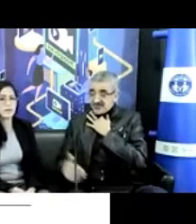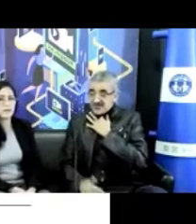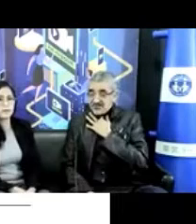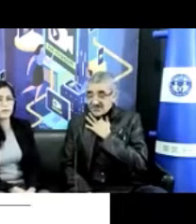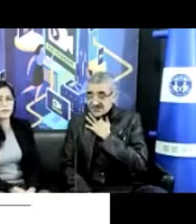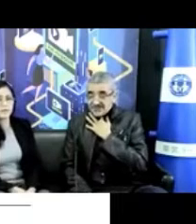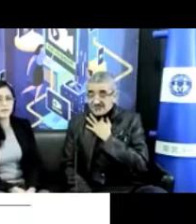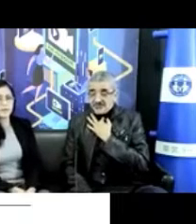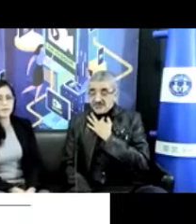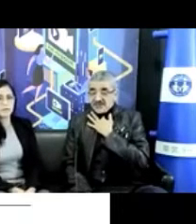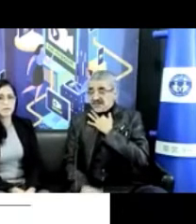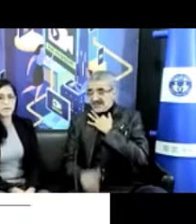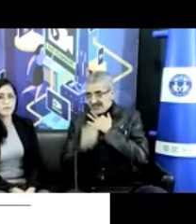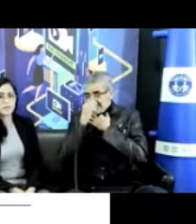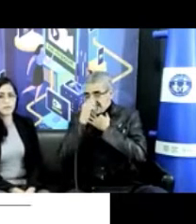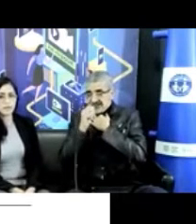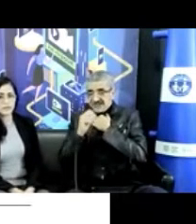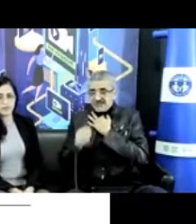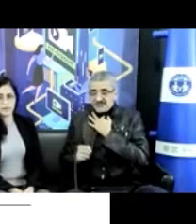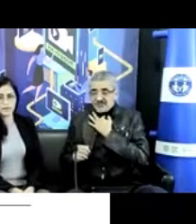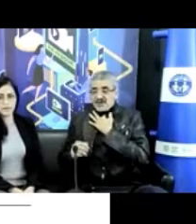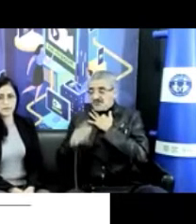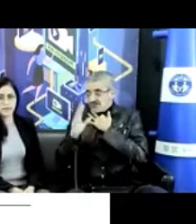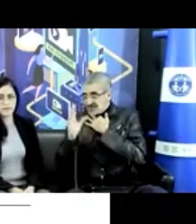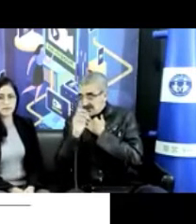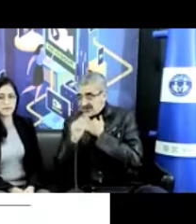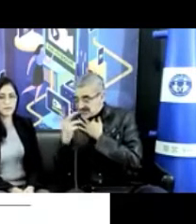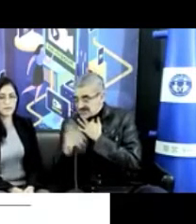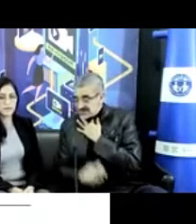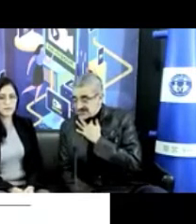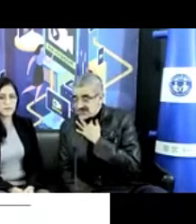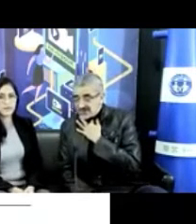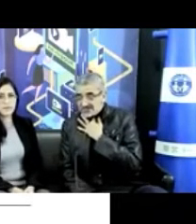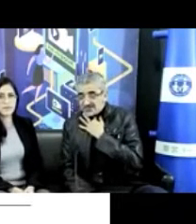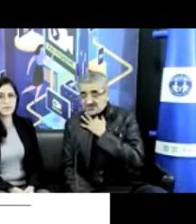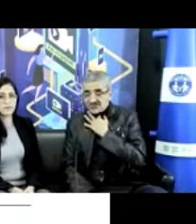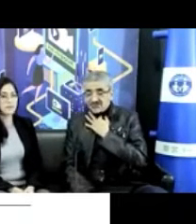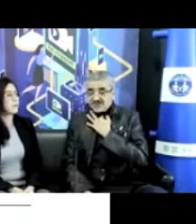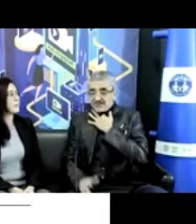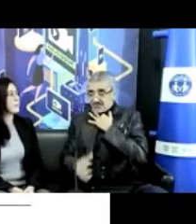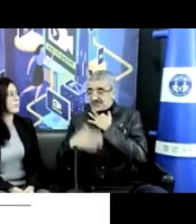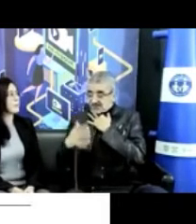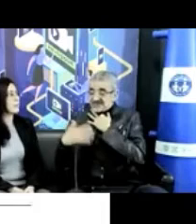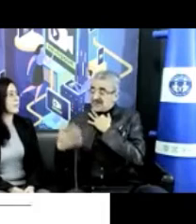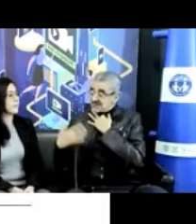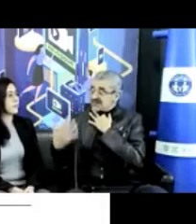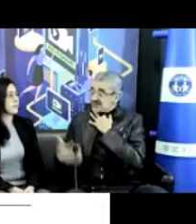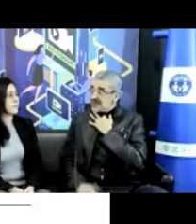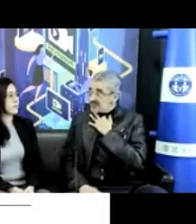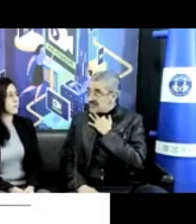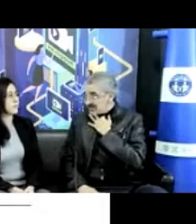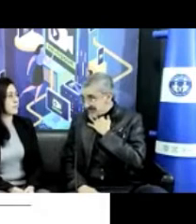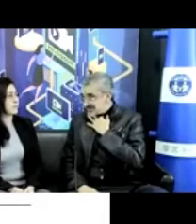revisar periódicamente, y ahí puede acabar tu sesión en 50 minutos, pero después le vas a